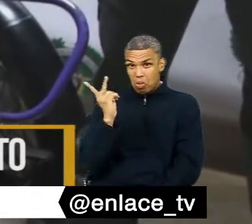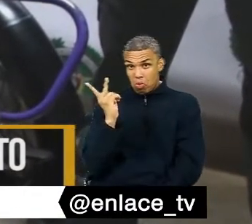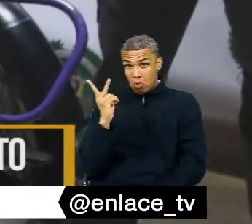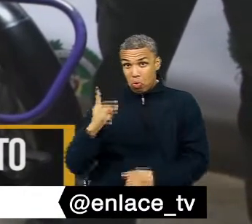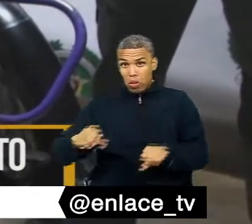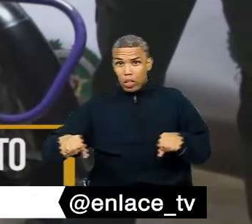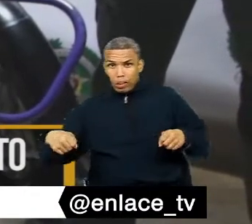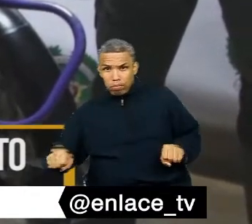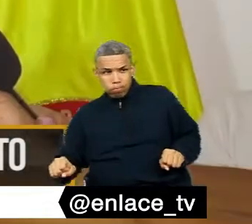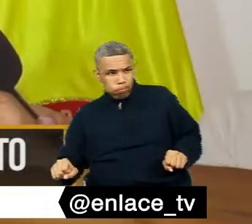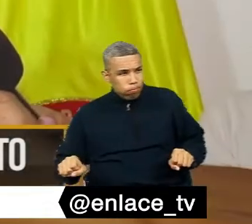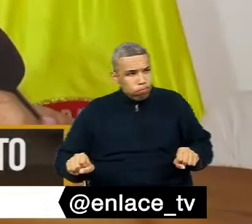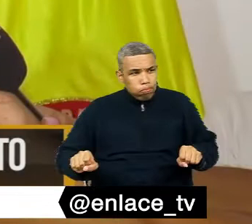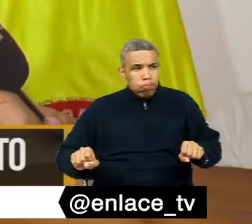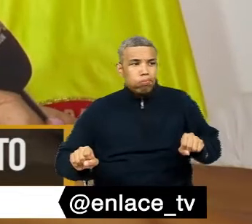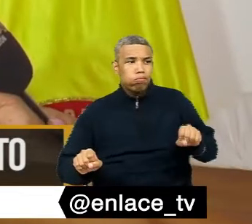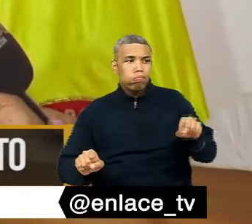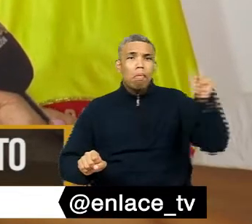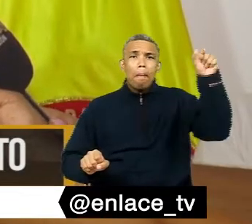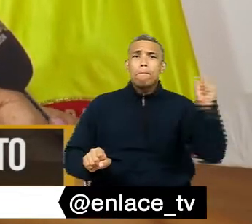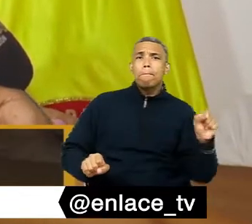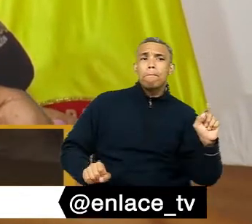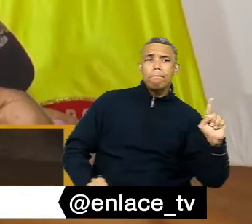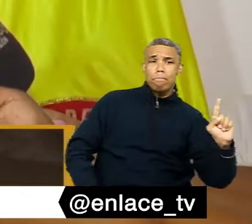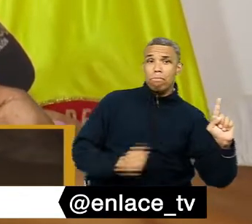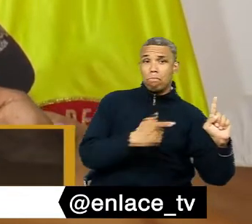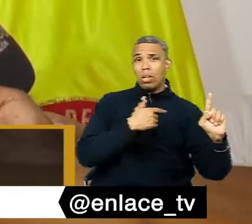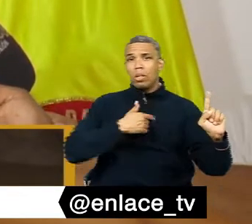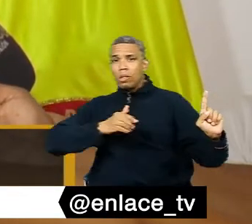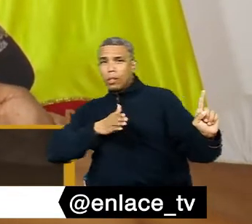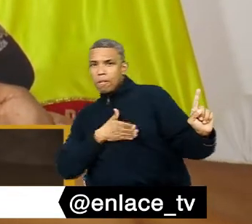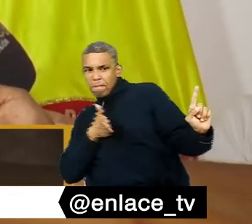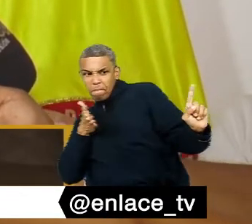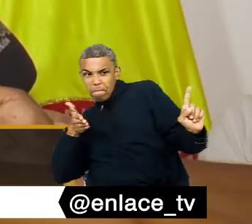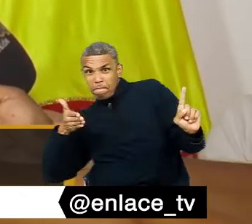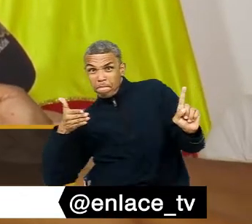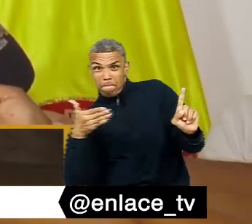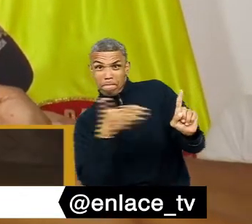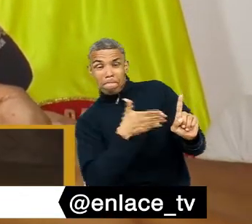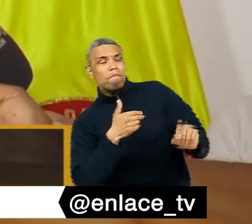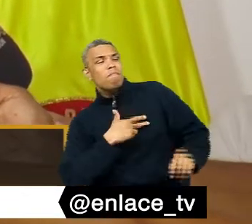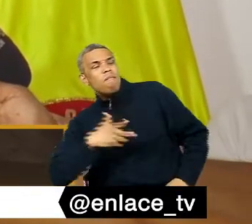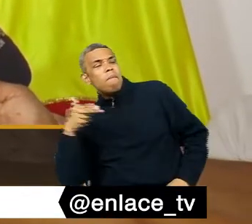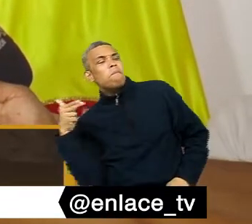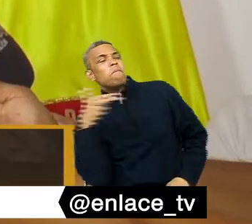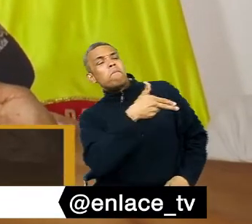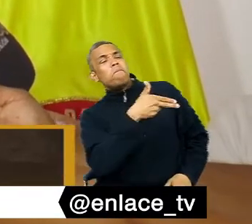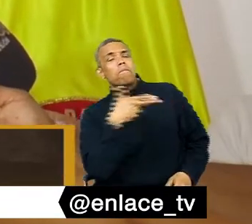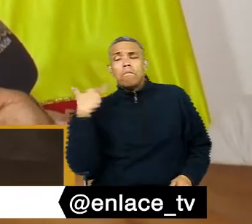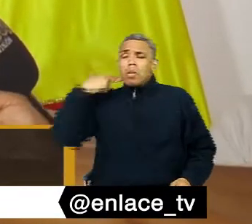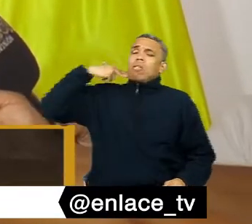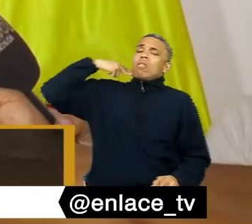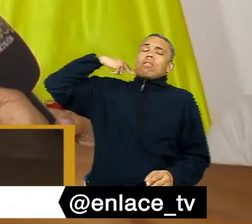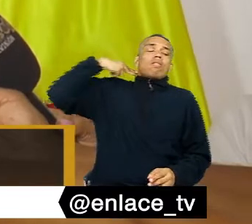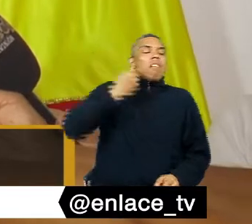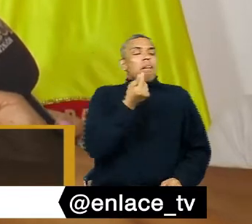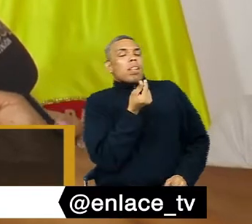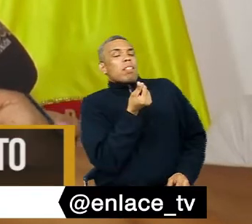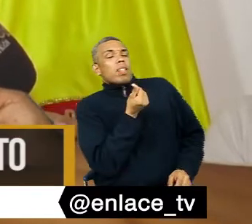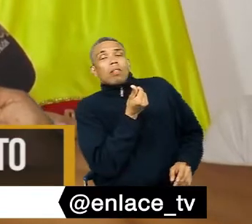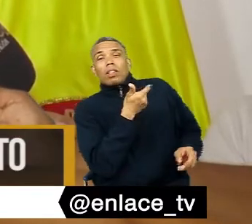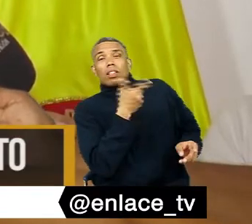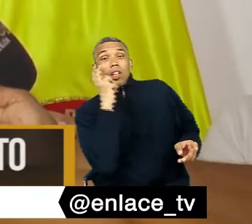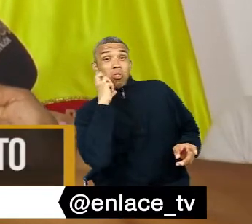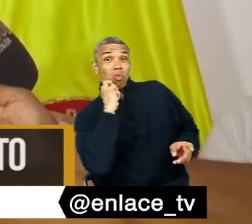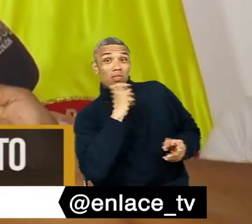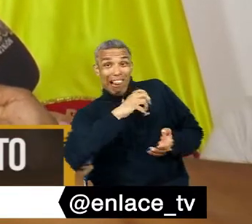fuego. La ciudadanía da aviso oportuno a la Policía Nacional, el cuadrante se presenta de inmediato en este lugar y logra la captura cuando